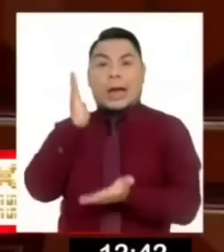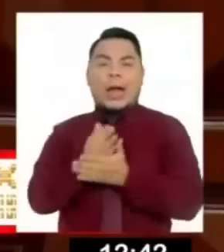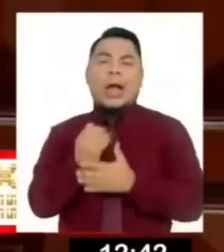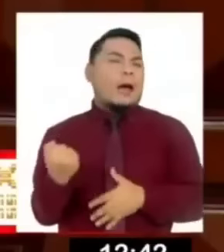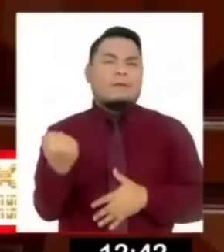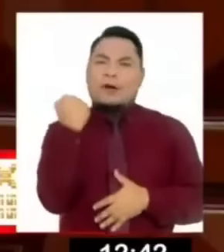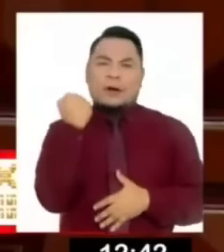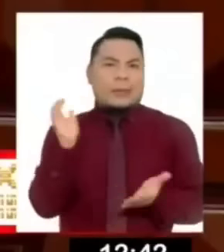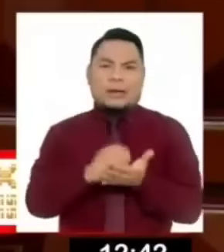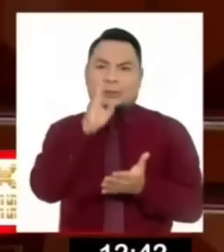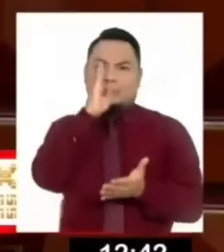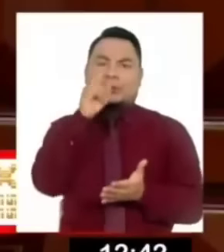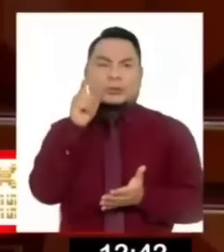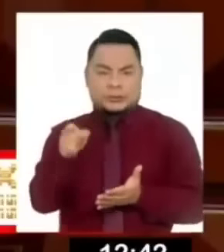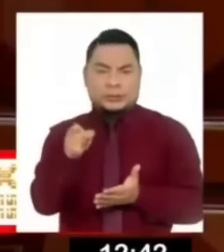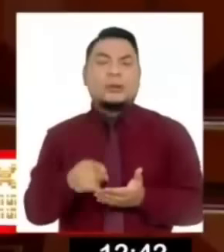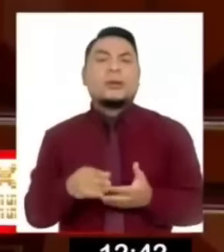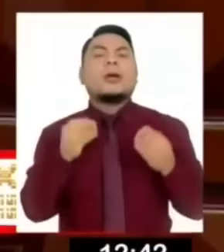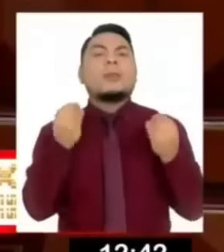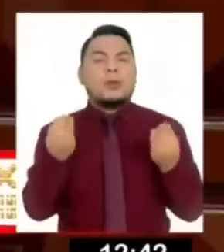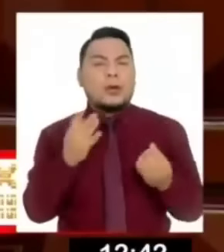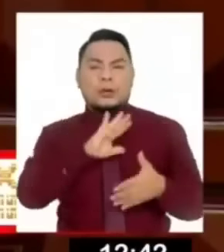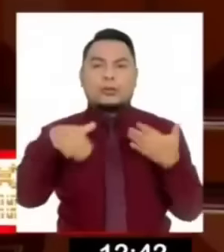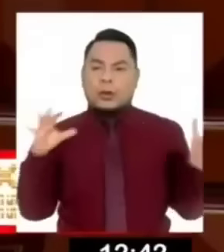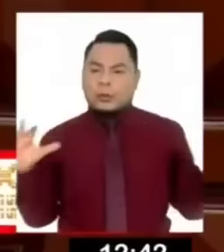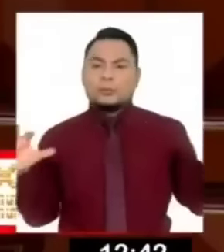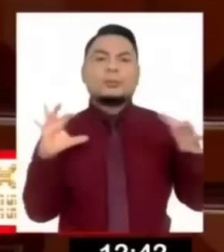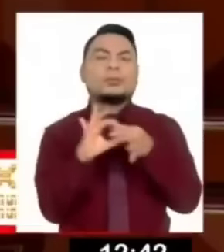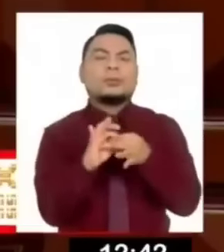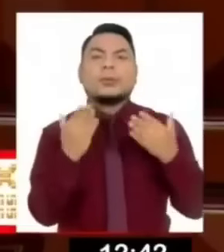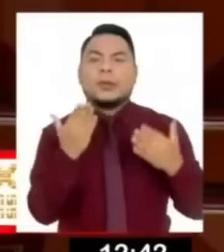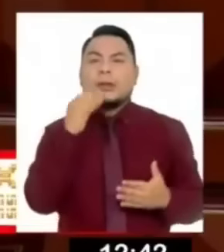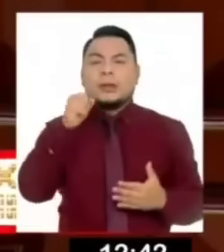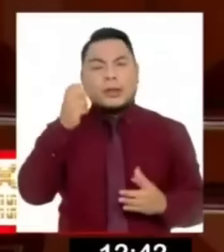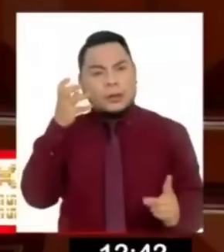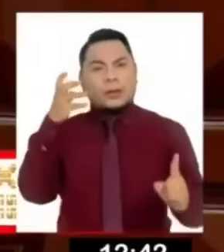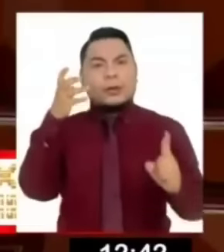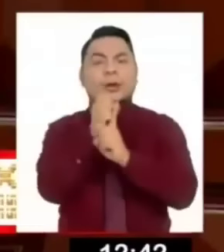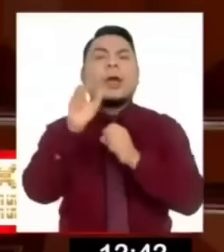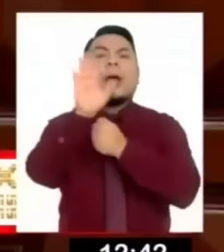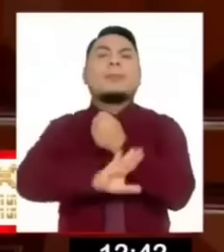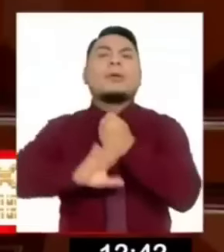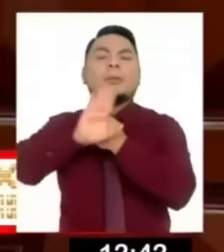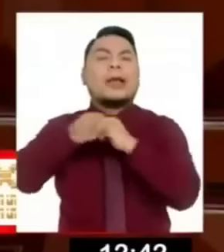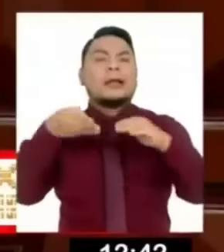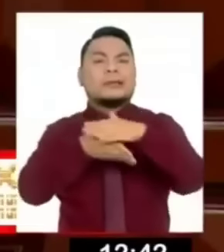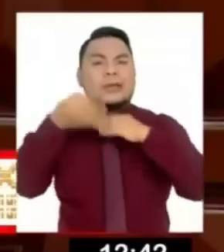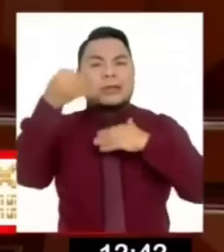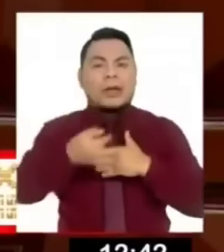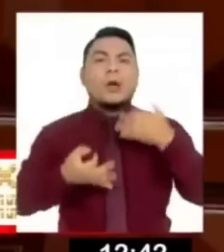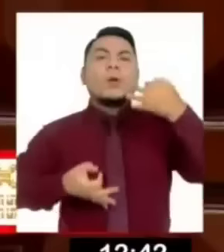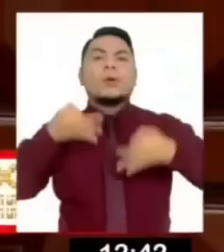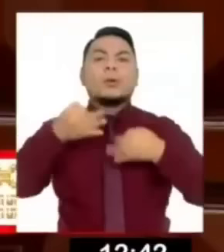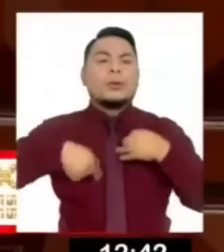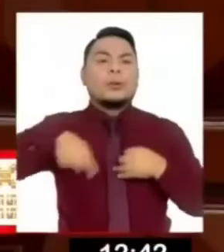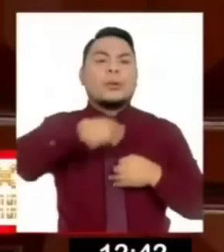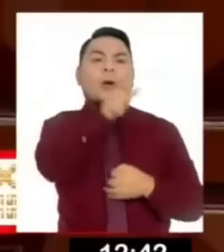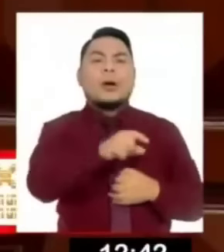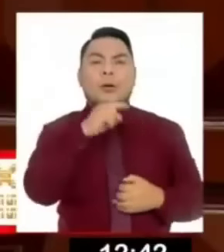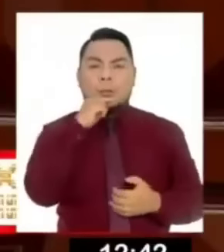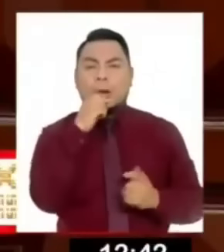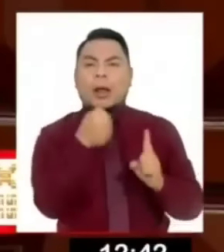del Grupo Familiar. Solo de forma articulada y coordinada se logrará la protección y acceso real a la justicia para las